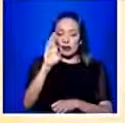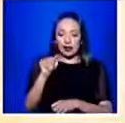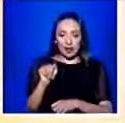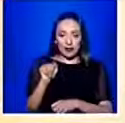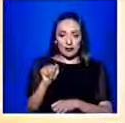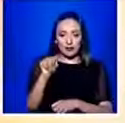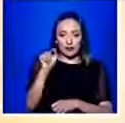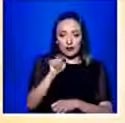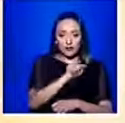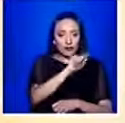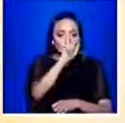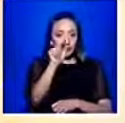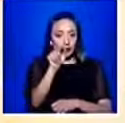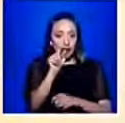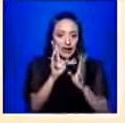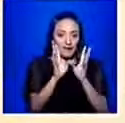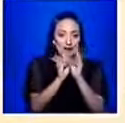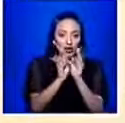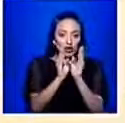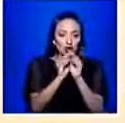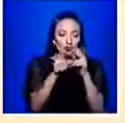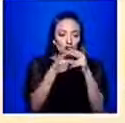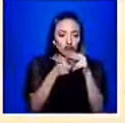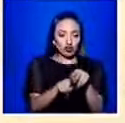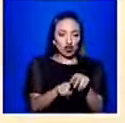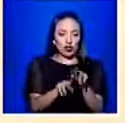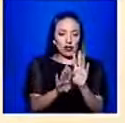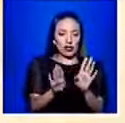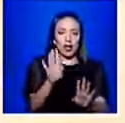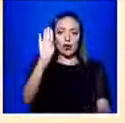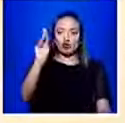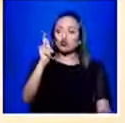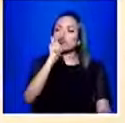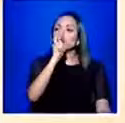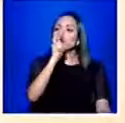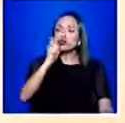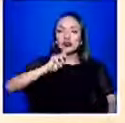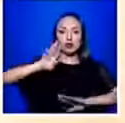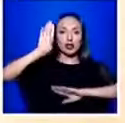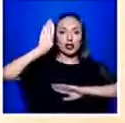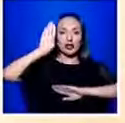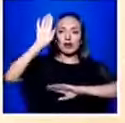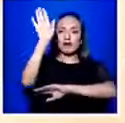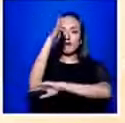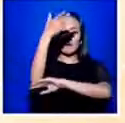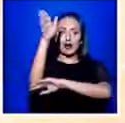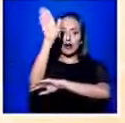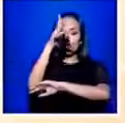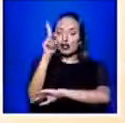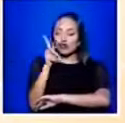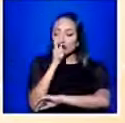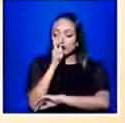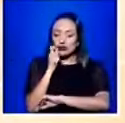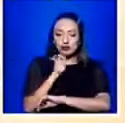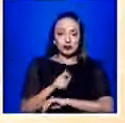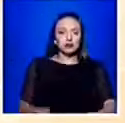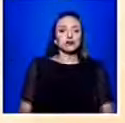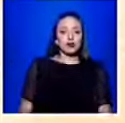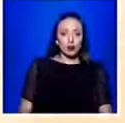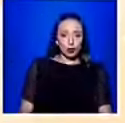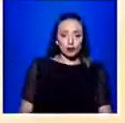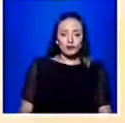pueden observar, ya inició ya este acto solemne que es el juramento de bandera de los estudiantes. Como tú bien habías dicho hace un